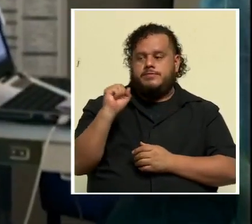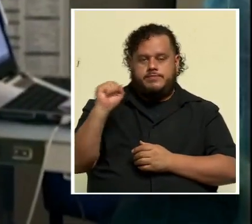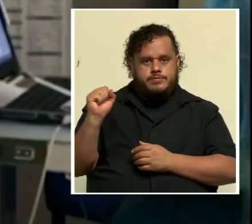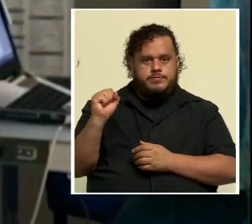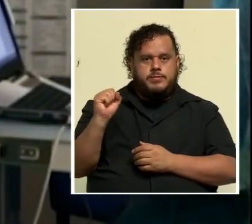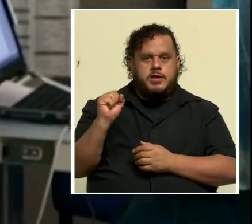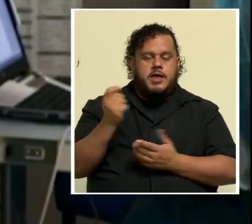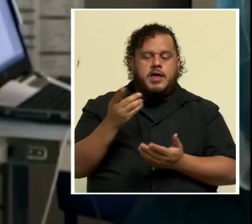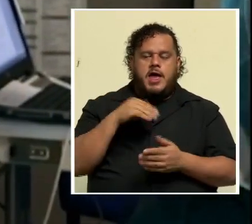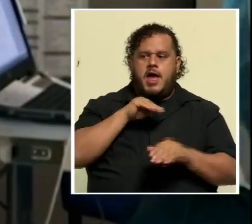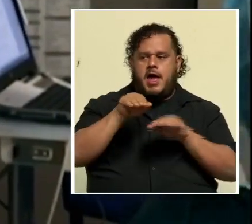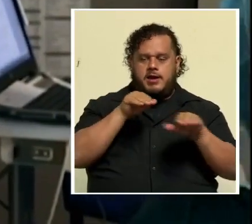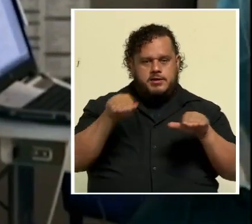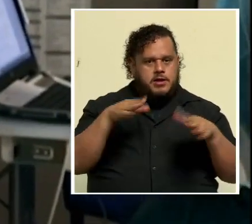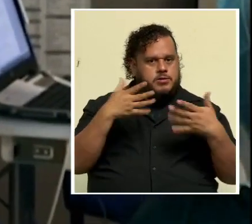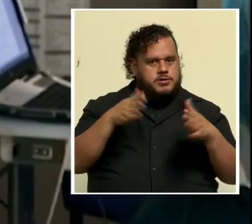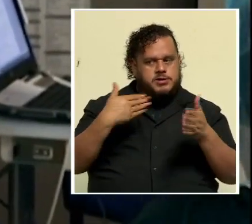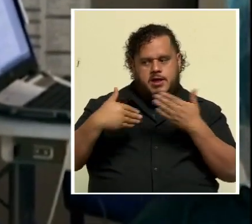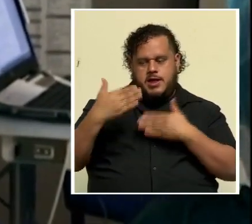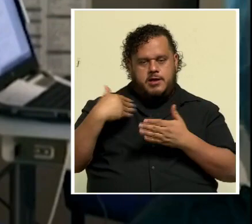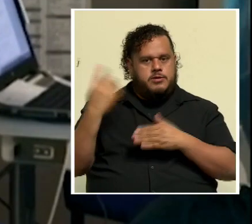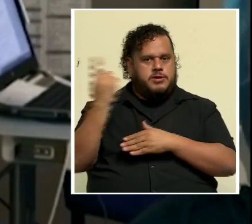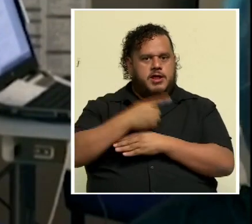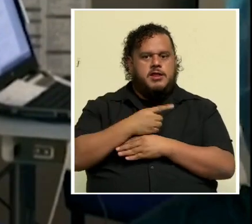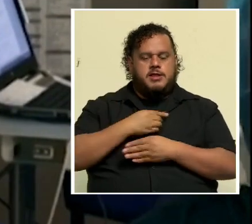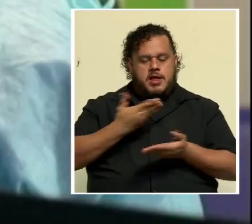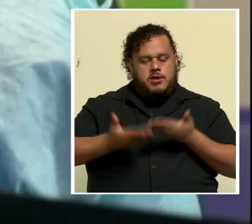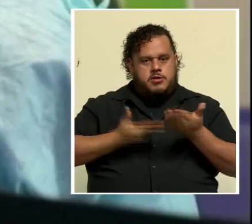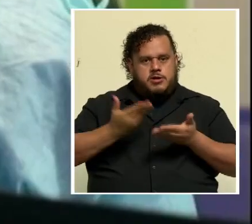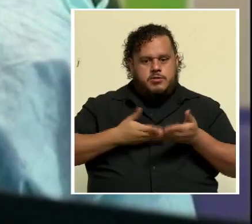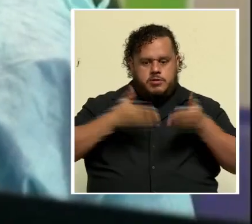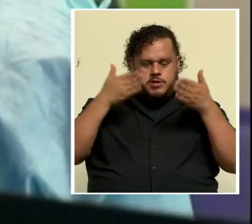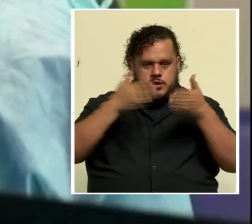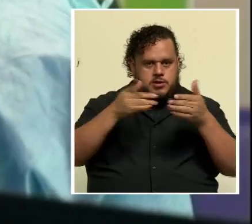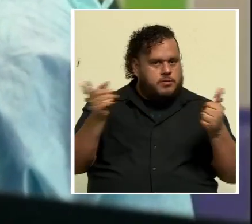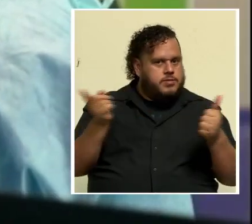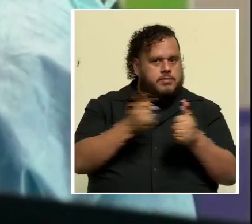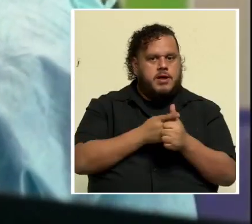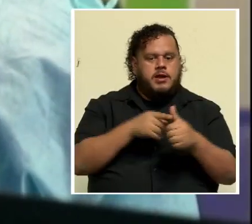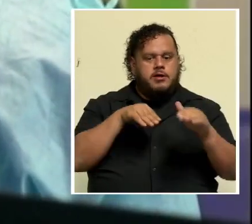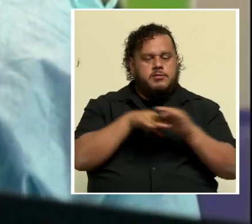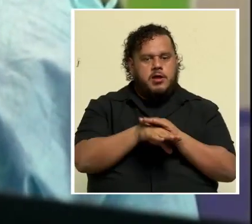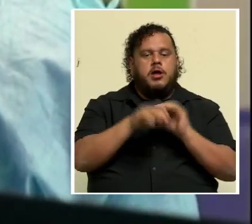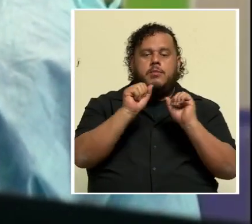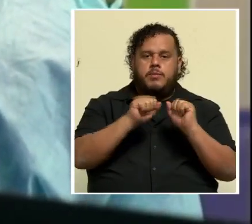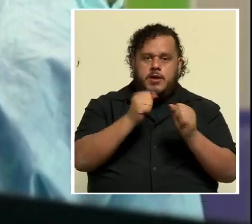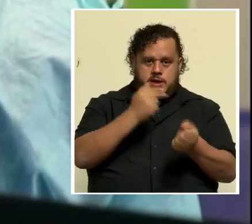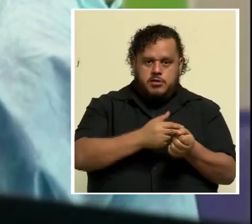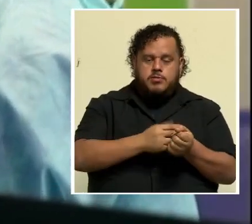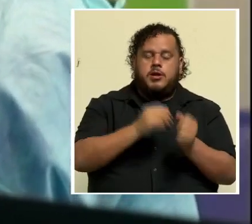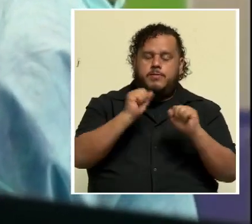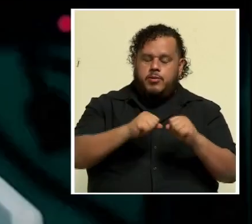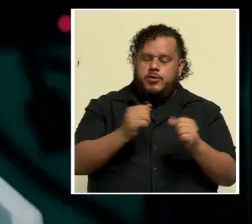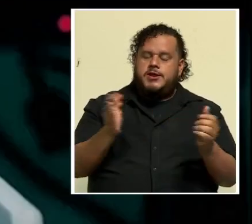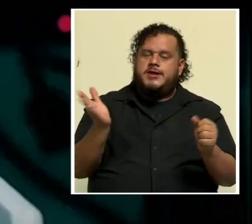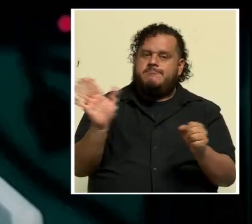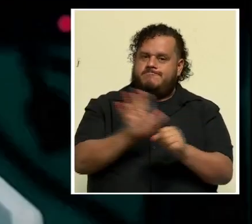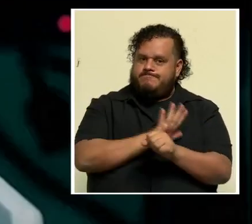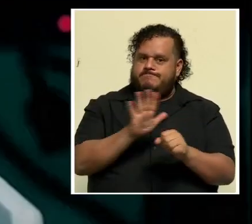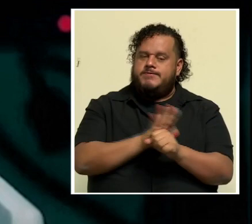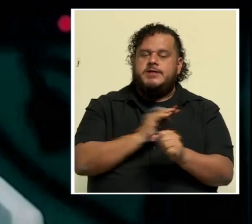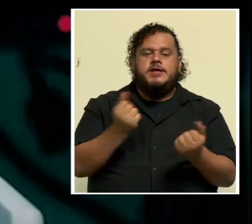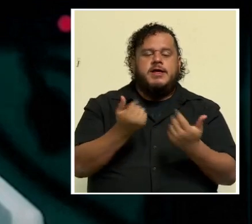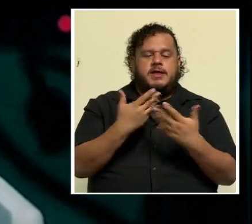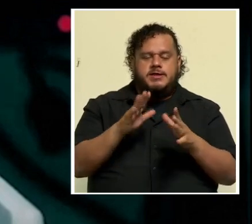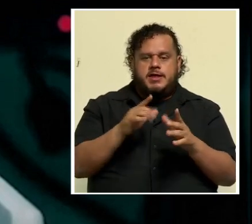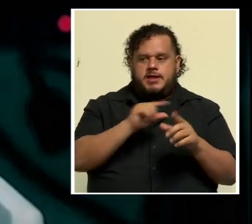Seguro Social alertaron hace algunos días que los servicios de atención primaria y hospitalización podrían saturarse en pocas semanas si continúa el